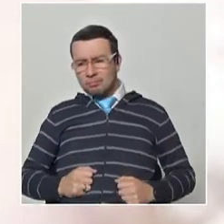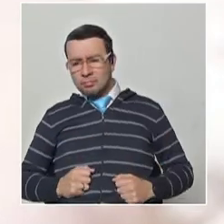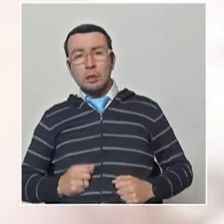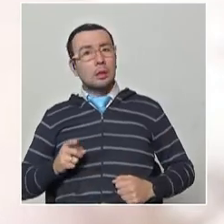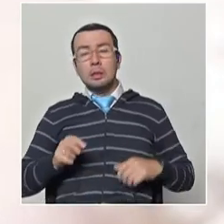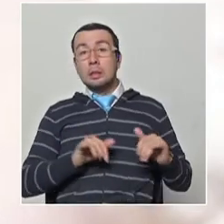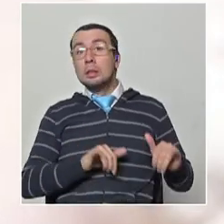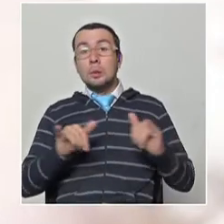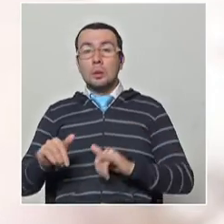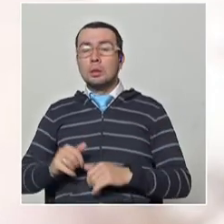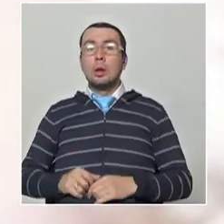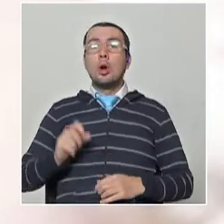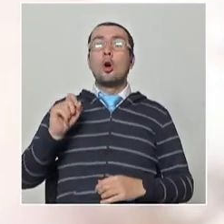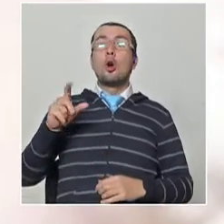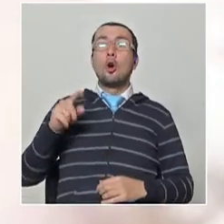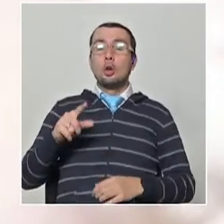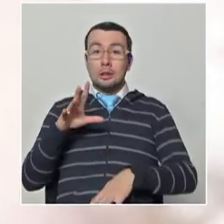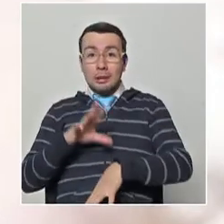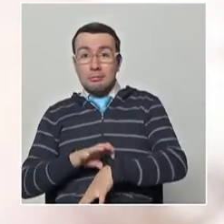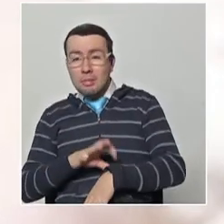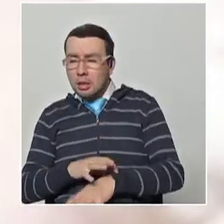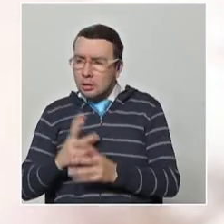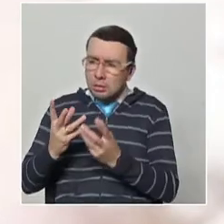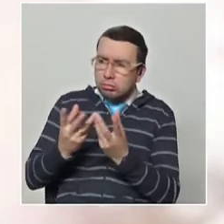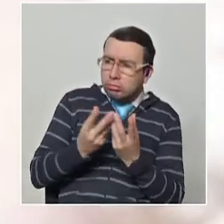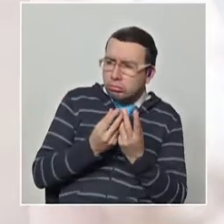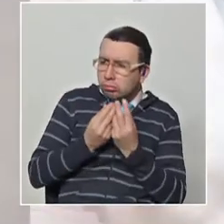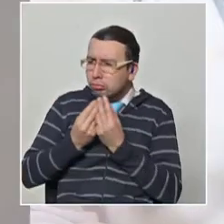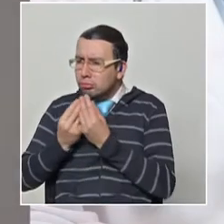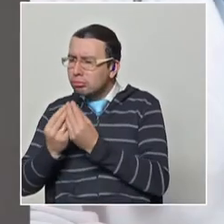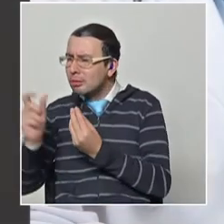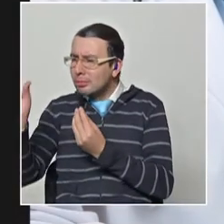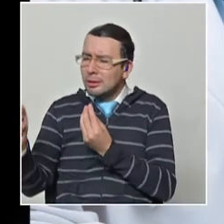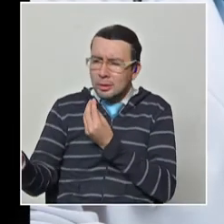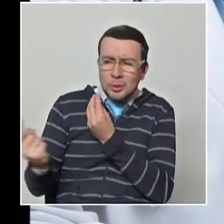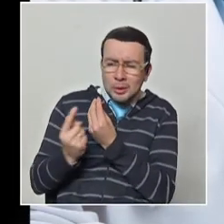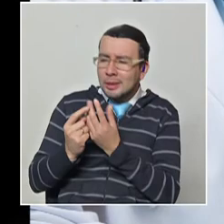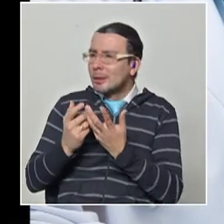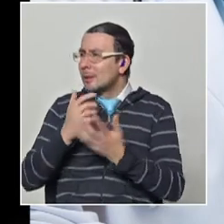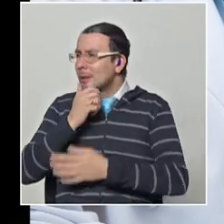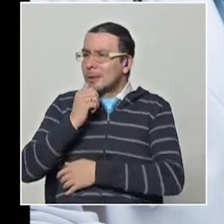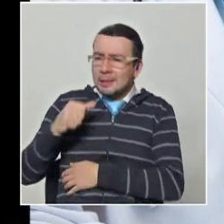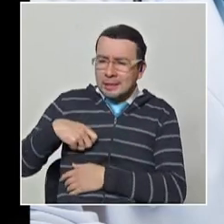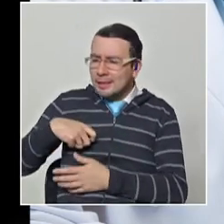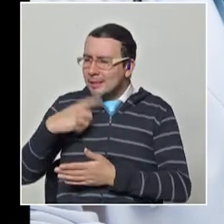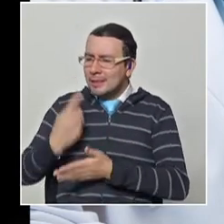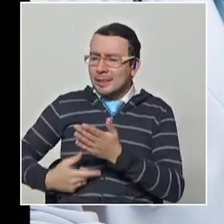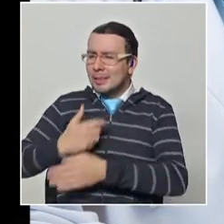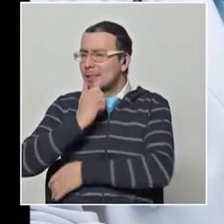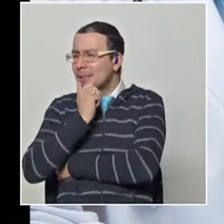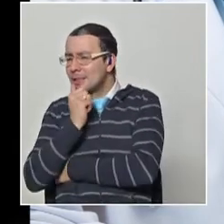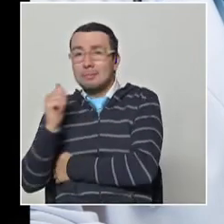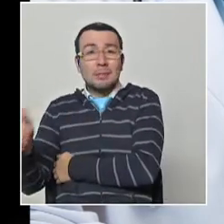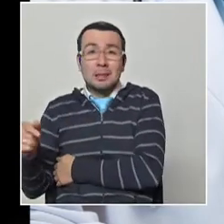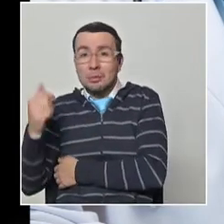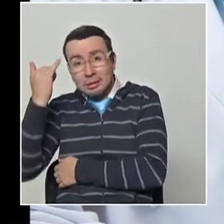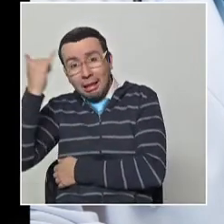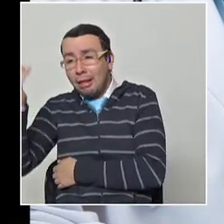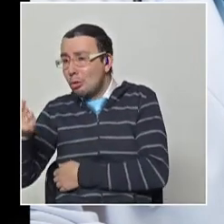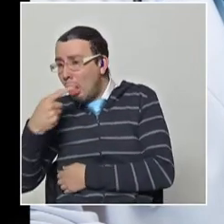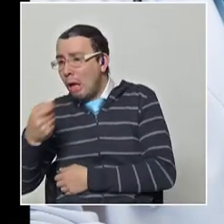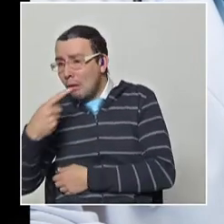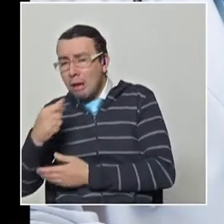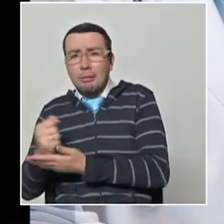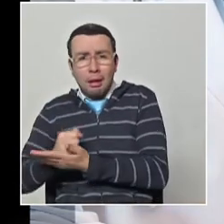pasado aquí 11 médicos viendo un paciente y no sabemos que tiene porque la automedicación entonces no podemos seguir cayendo